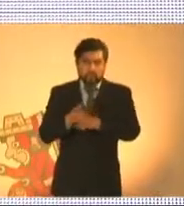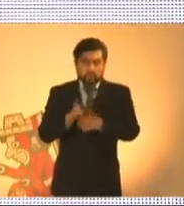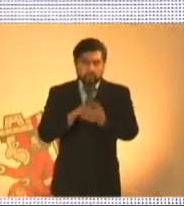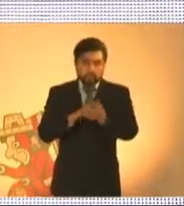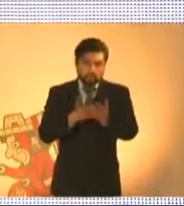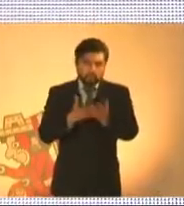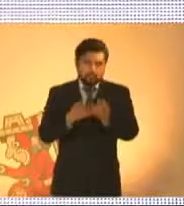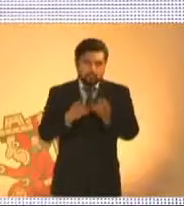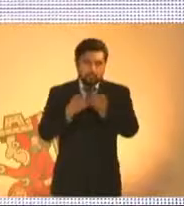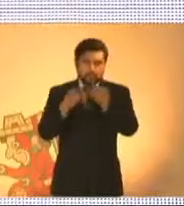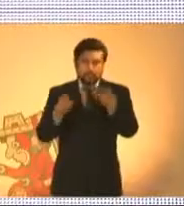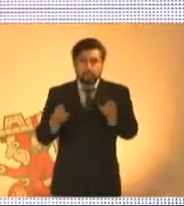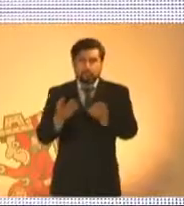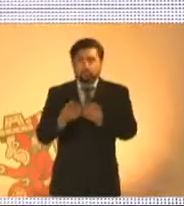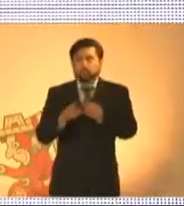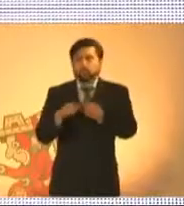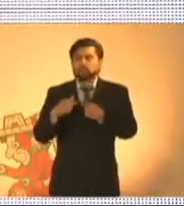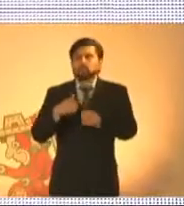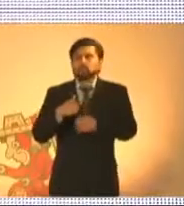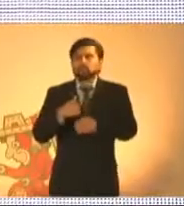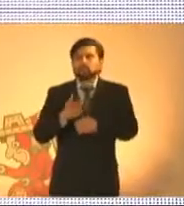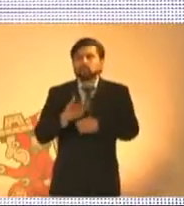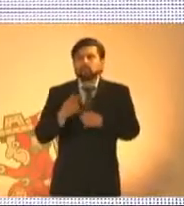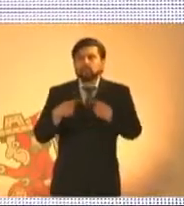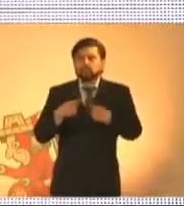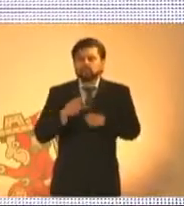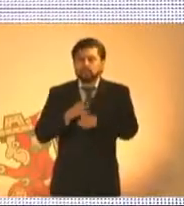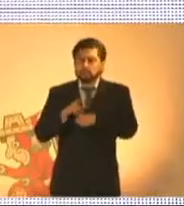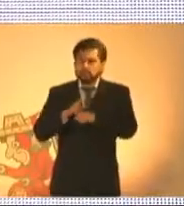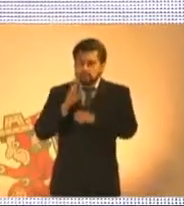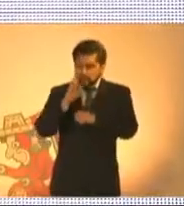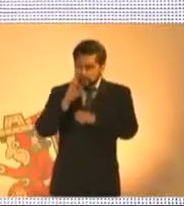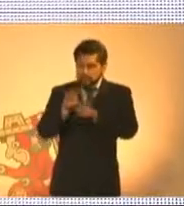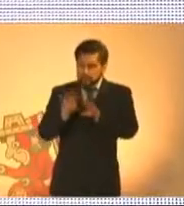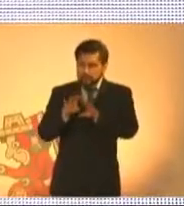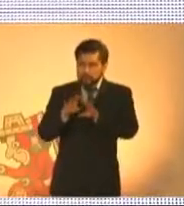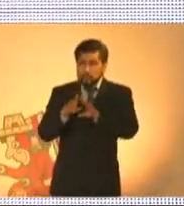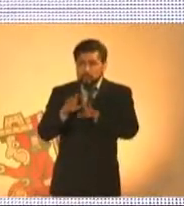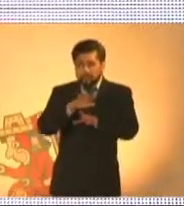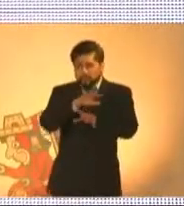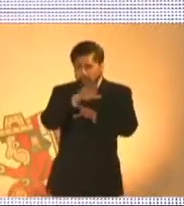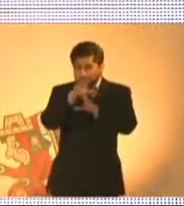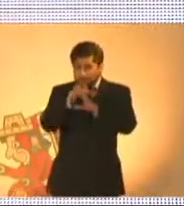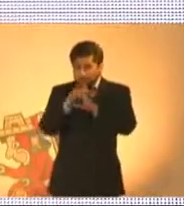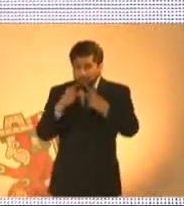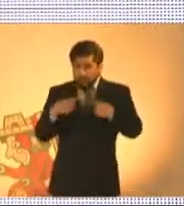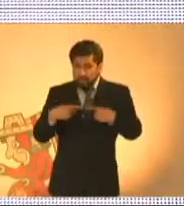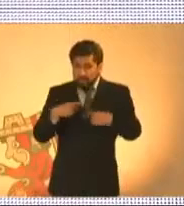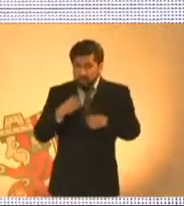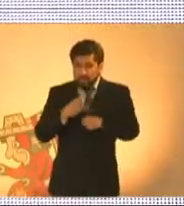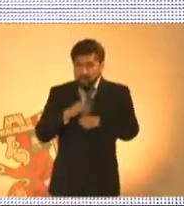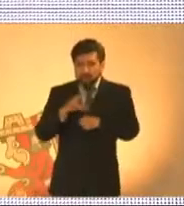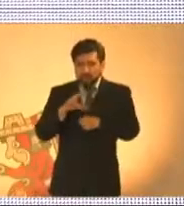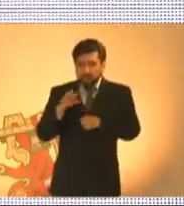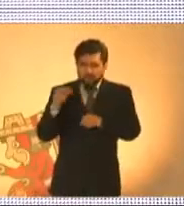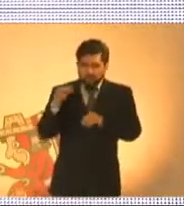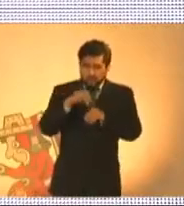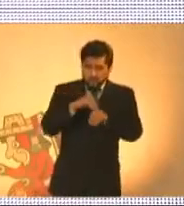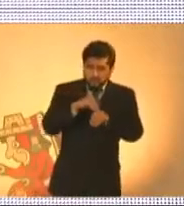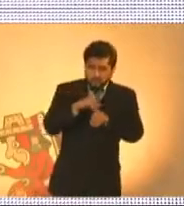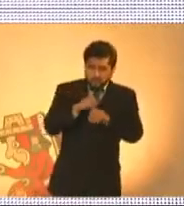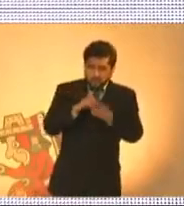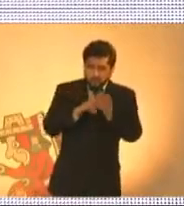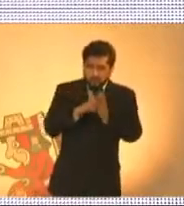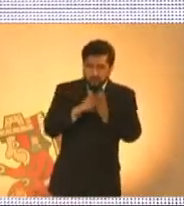participan y a los que yo no se puede hacer una novela con todos yo elijo los que me parece que son más representativos